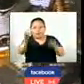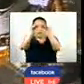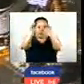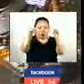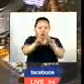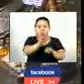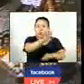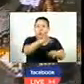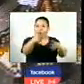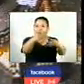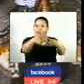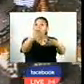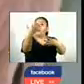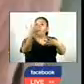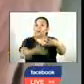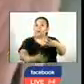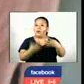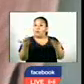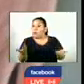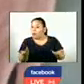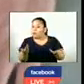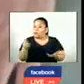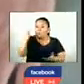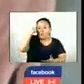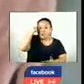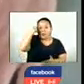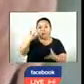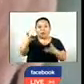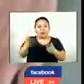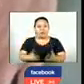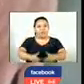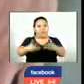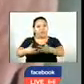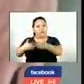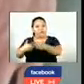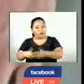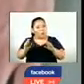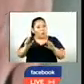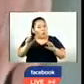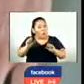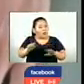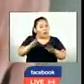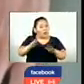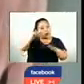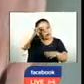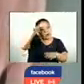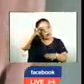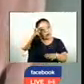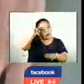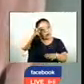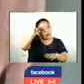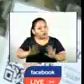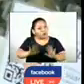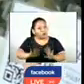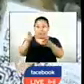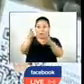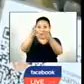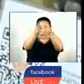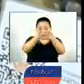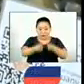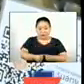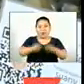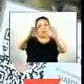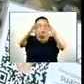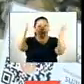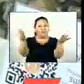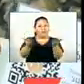legal en sus regiones con esto se estima atraer a los empresarios de bitcoin para aliviar la carga de dinero a nivel internacional además